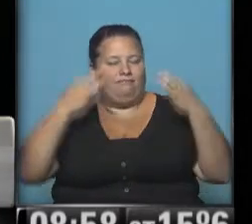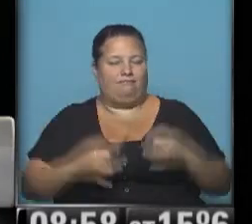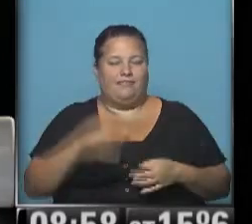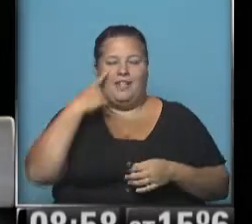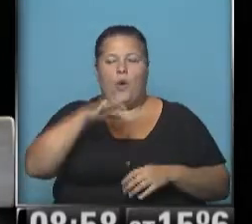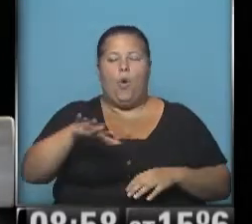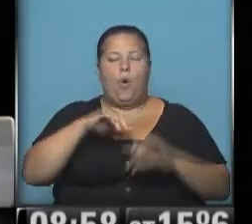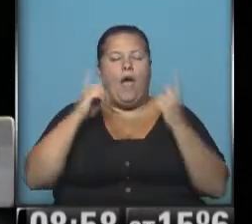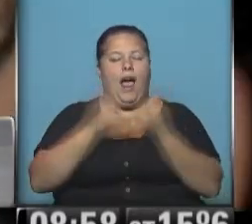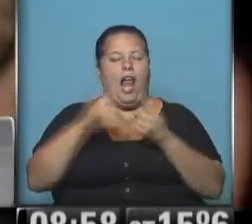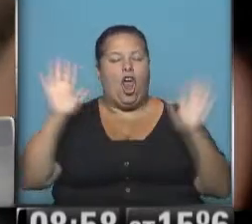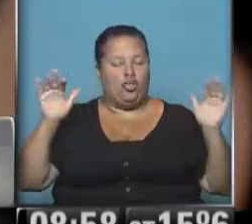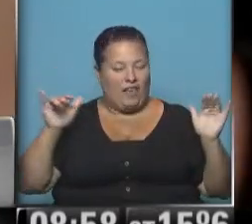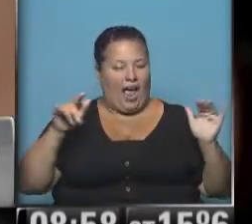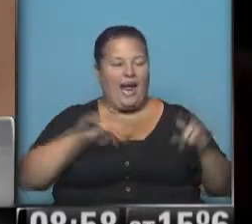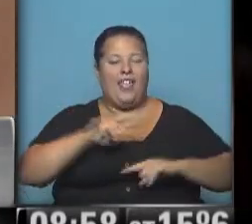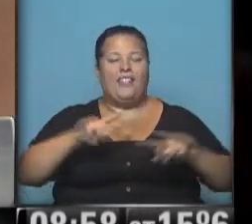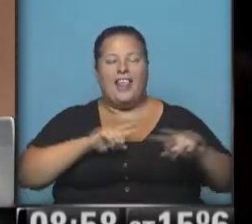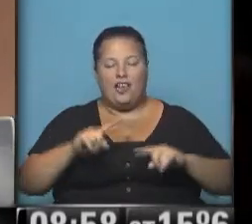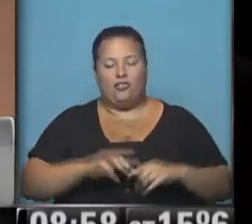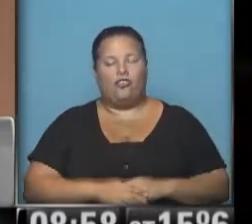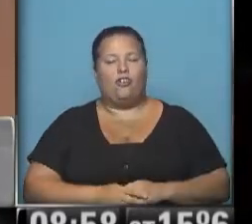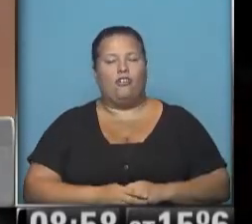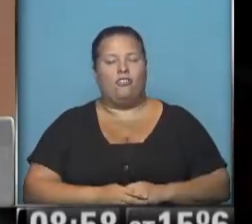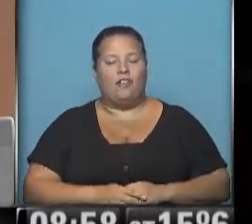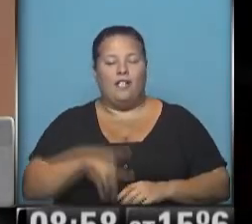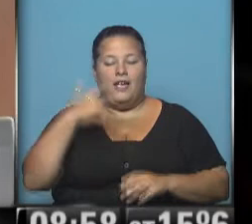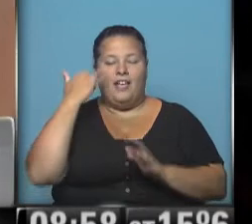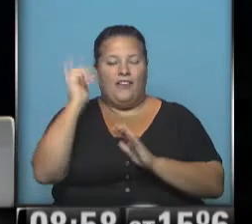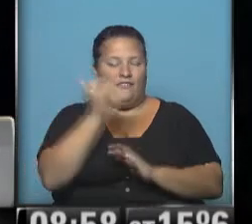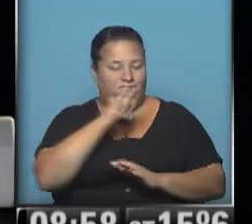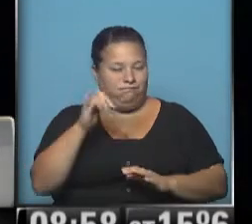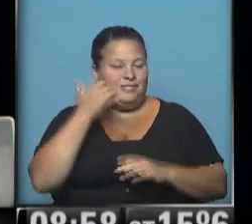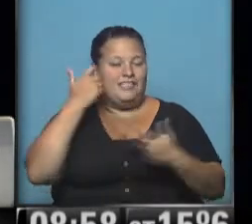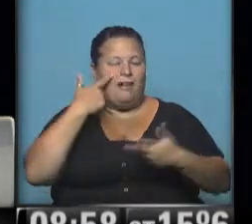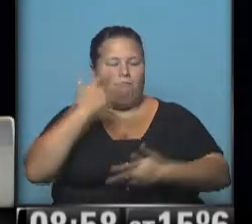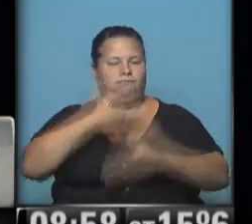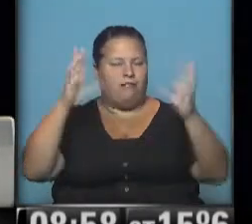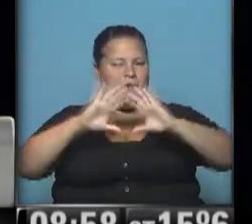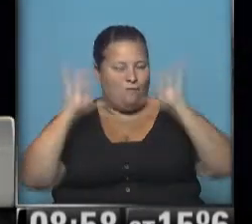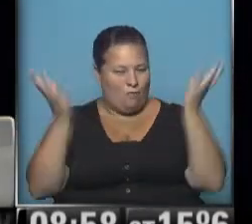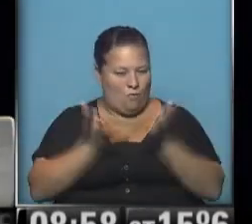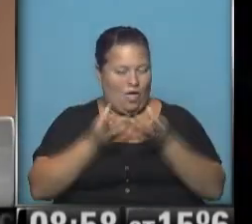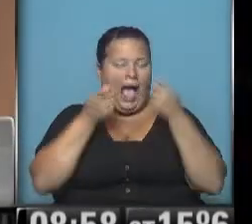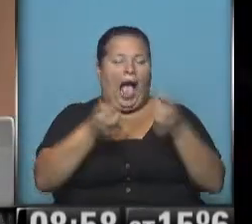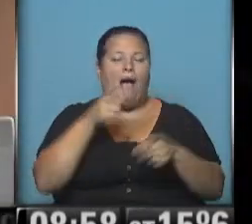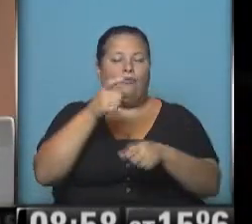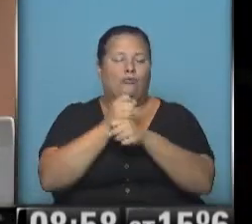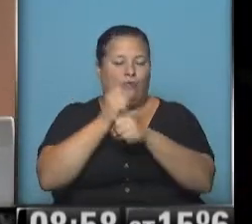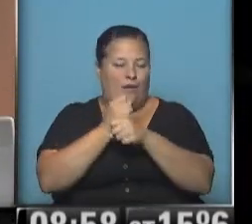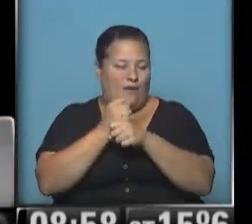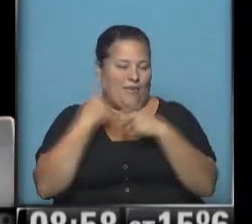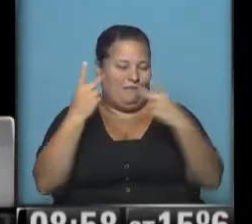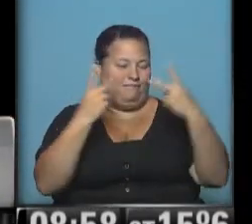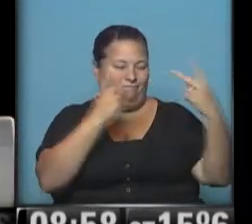un estudio en Los Ángeles con dirección de Ethan Lader se hizo este videoclip que ya está girando en todo el mundo, acompañando lo que es la gira One World Tour, que